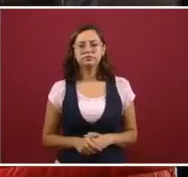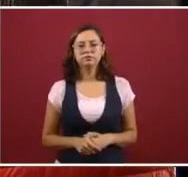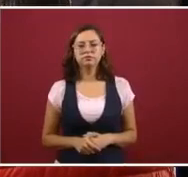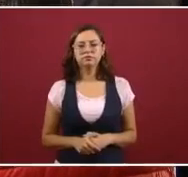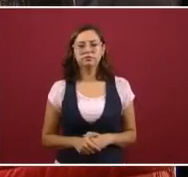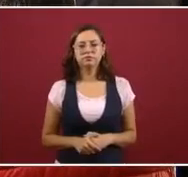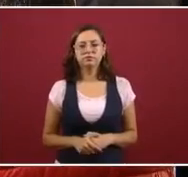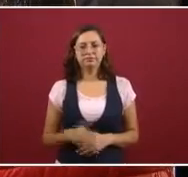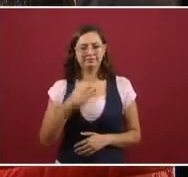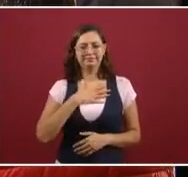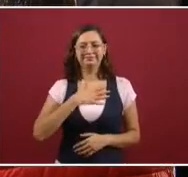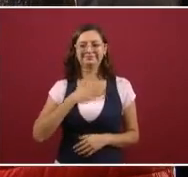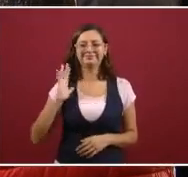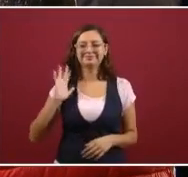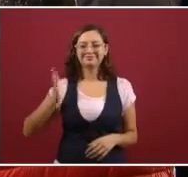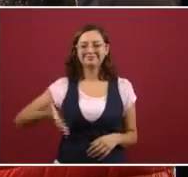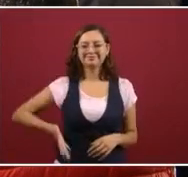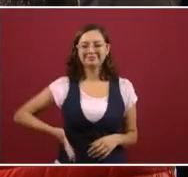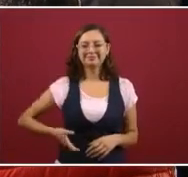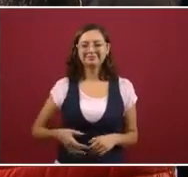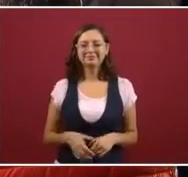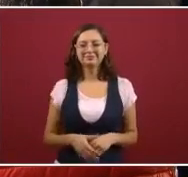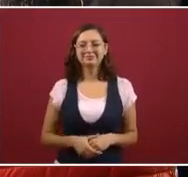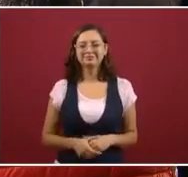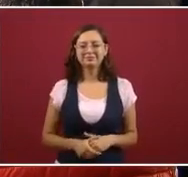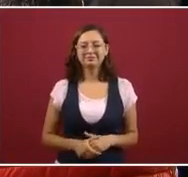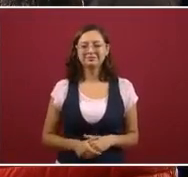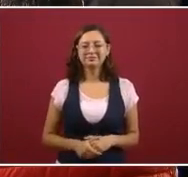Es un orgullo, me lo acaban de entregar.